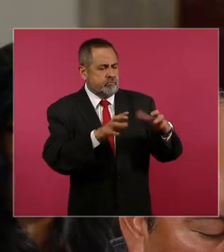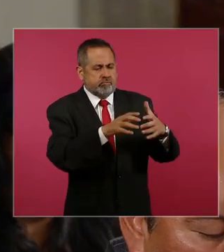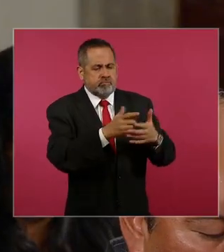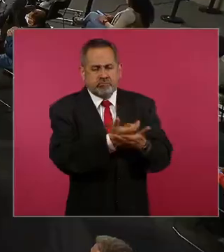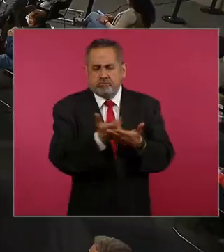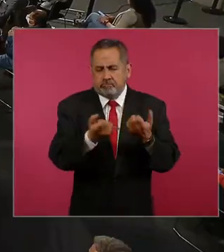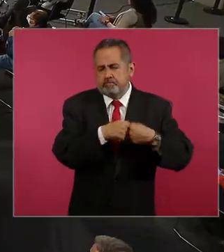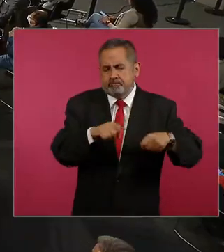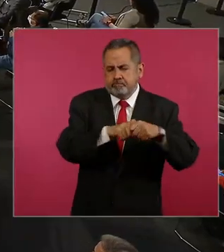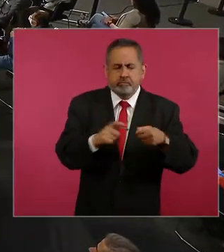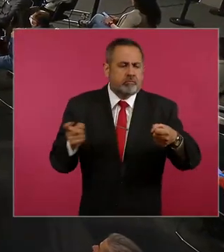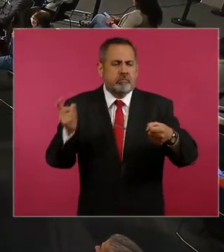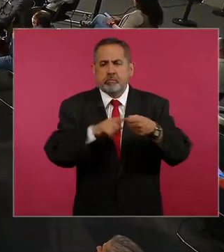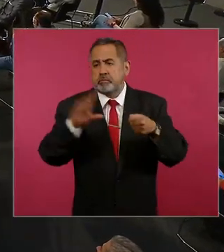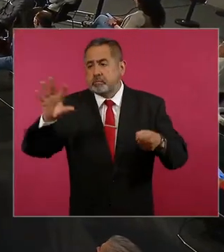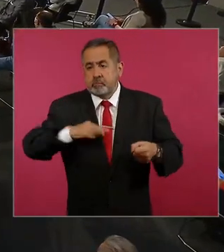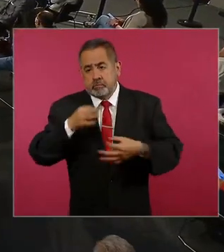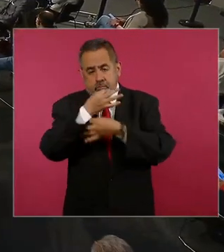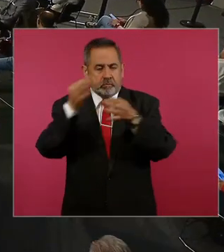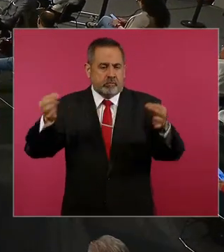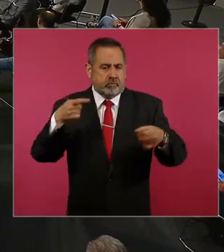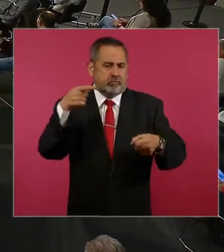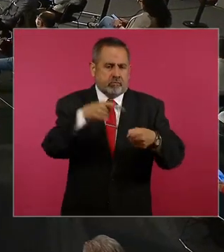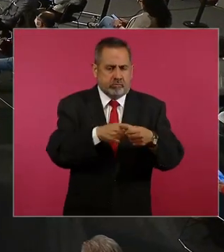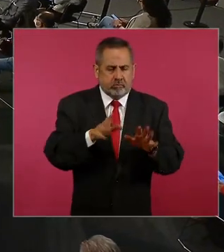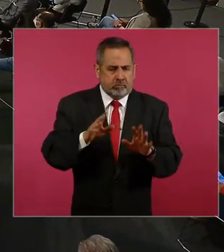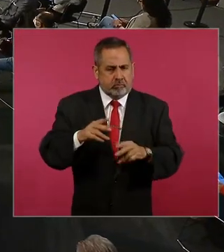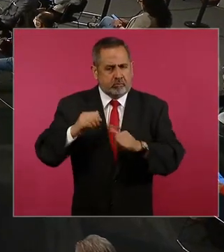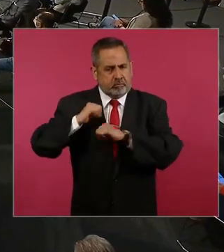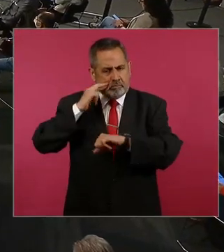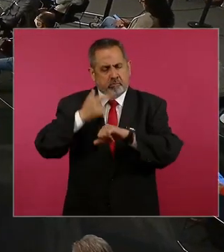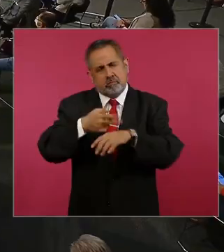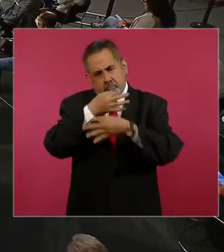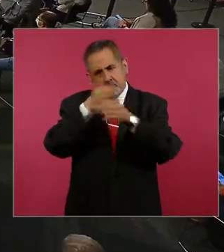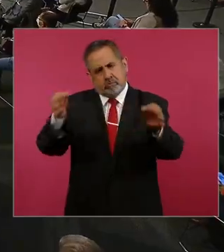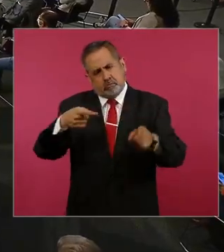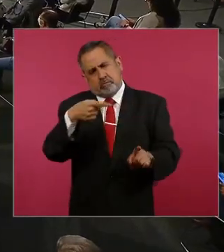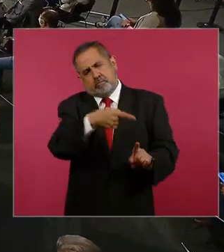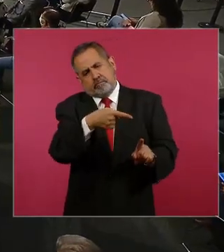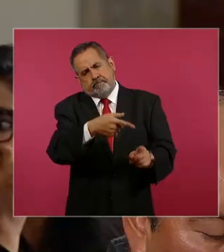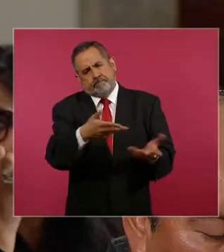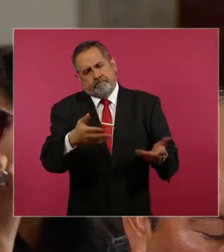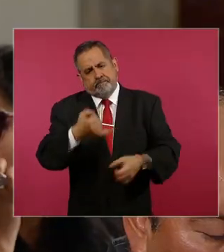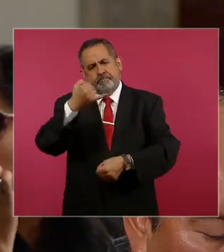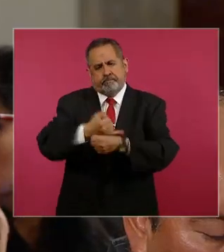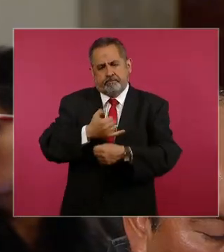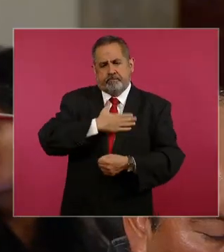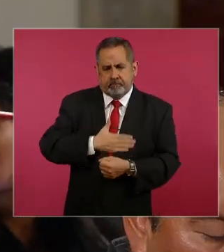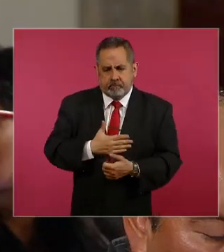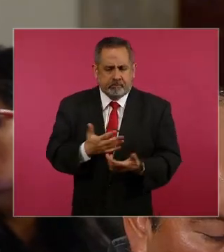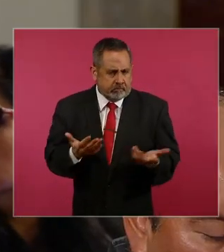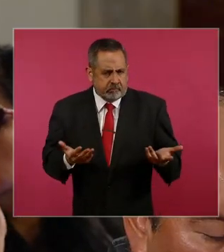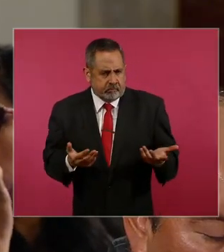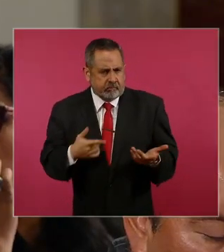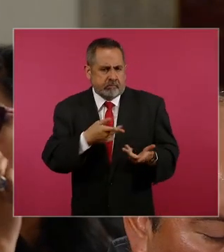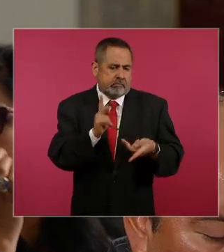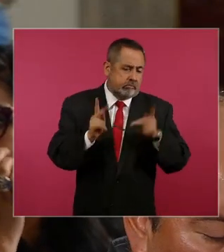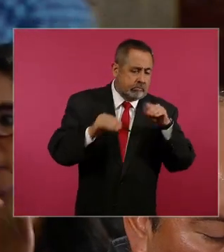eso nada más es una denuncia pública porque no es competencia de ustedes, pero realmente ese tipo de injusticias a veces que hacen las